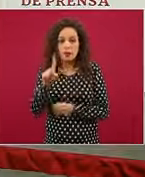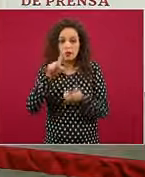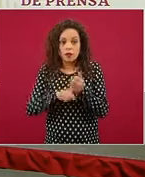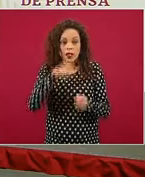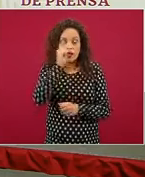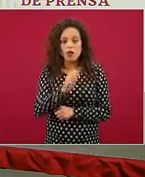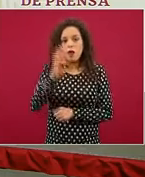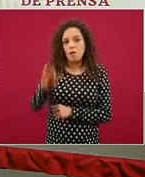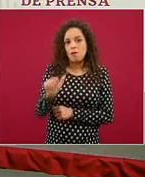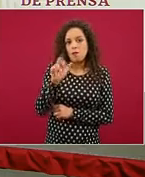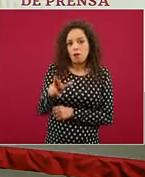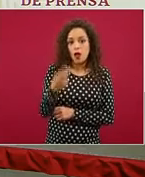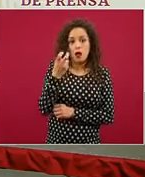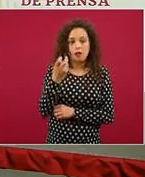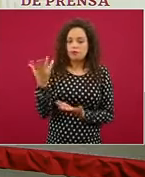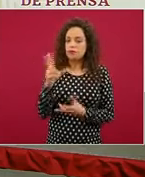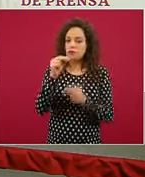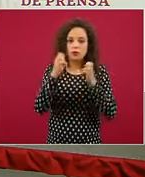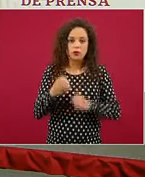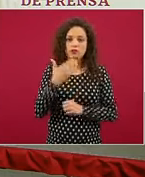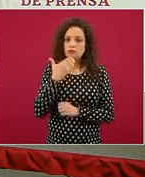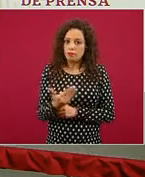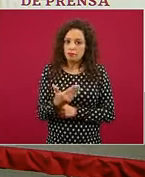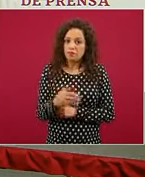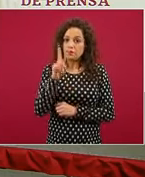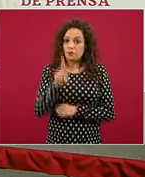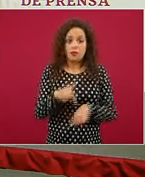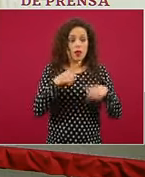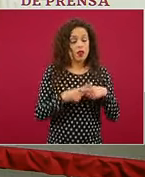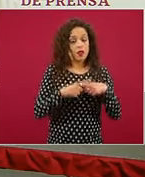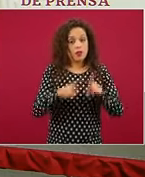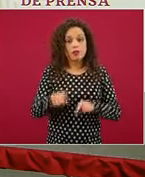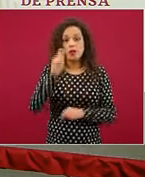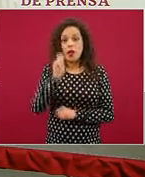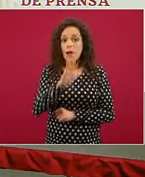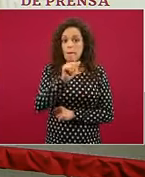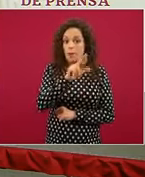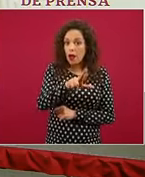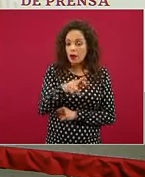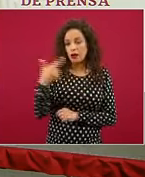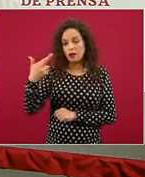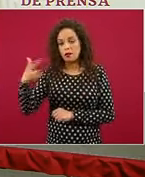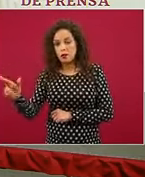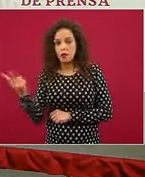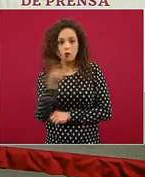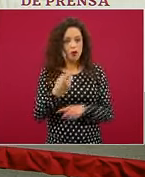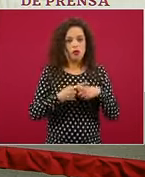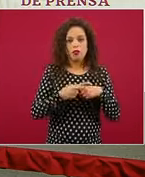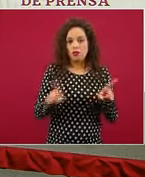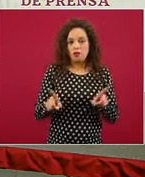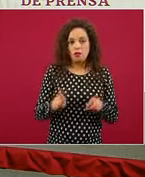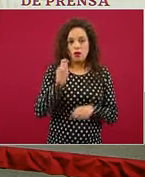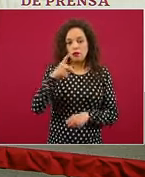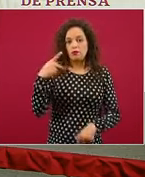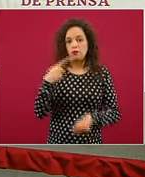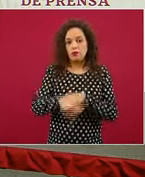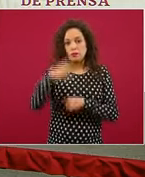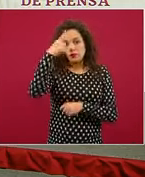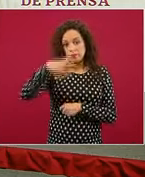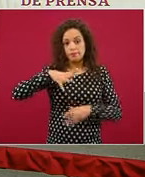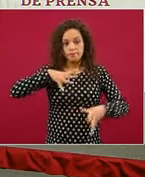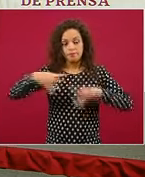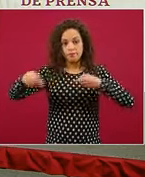Y esto es completamente inconveniente, tiene un significado muy distinto un bar que un restaurante en términos del riesgo de transmisión,